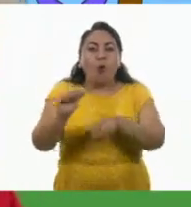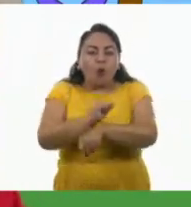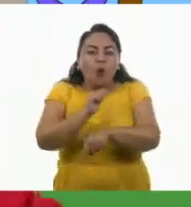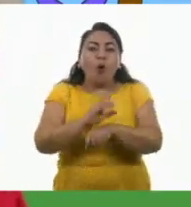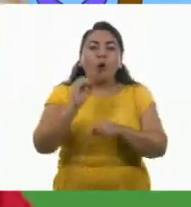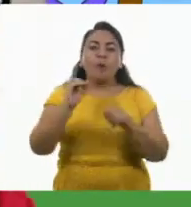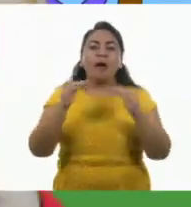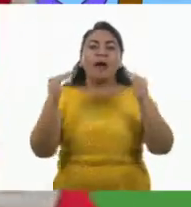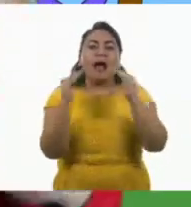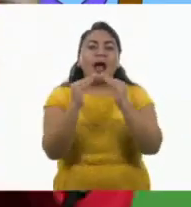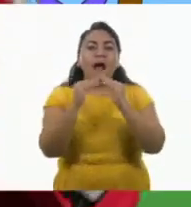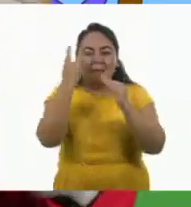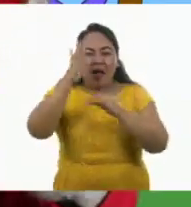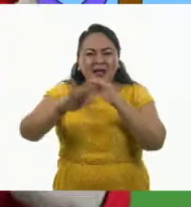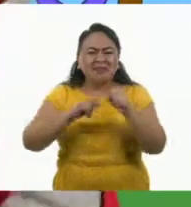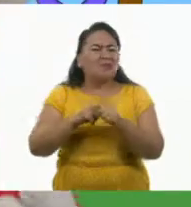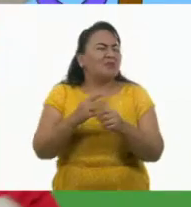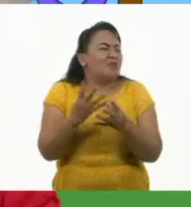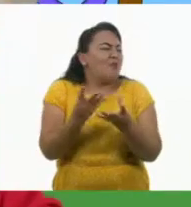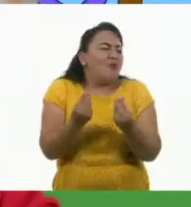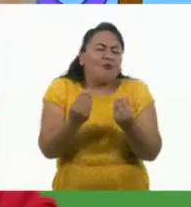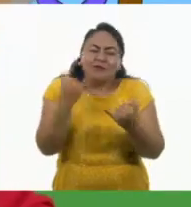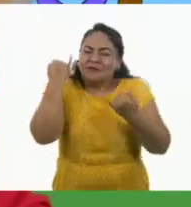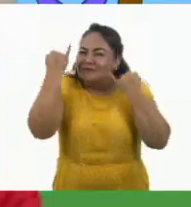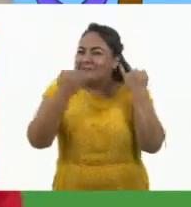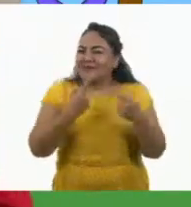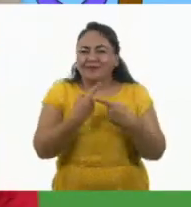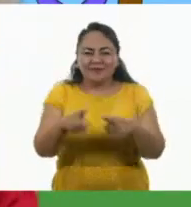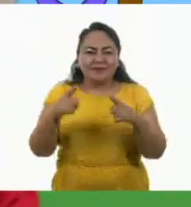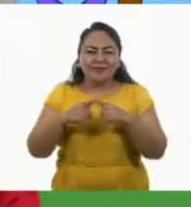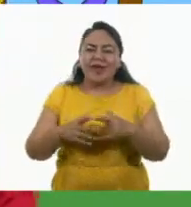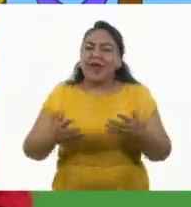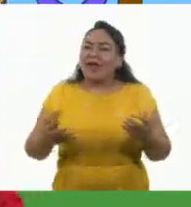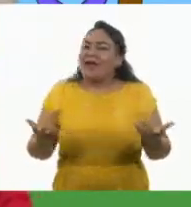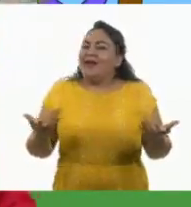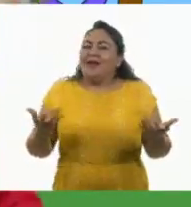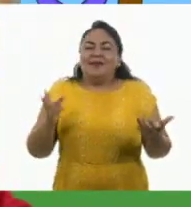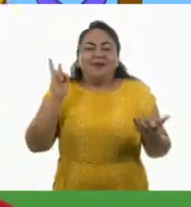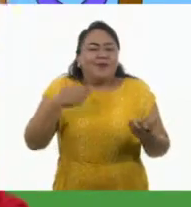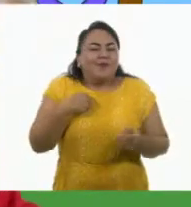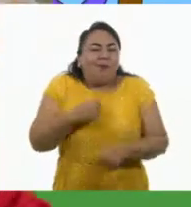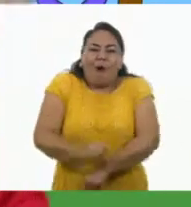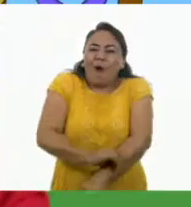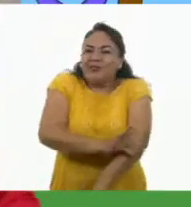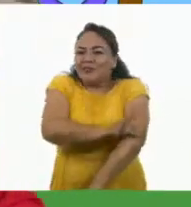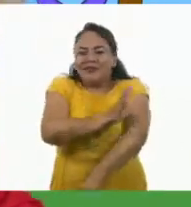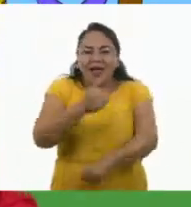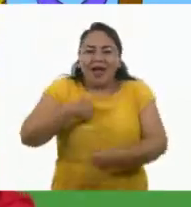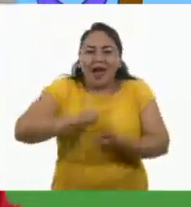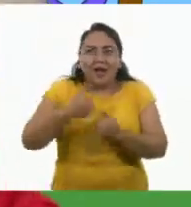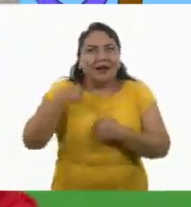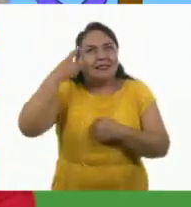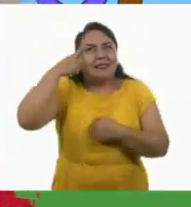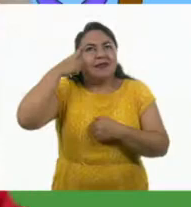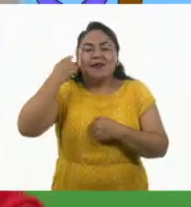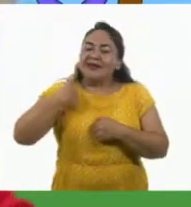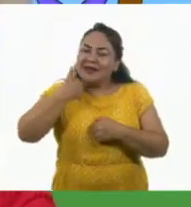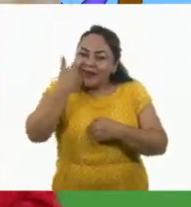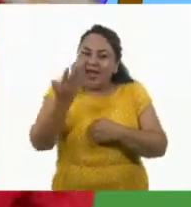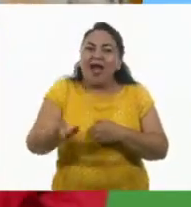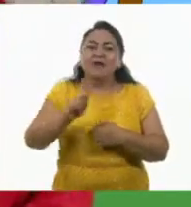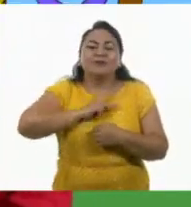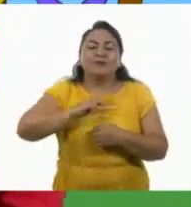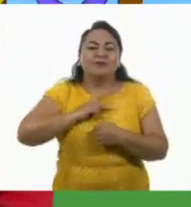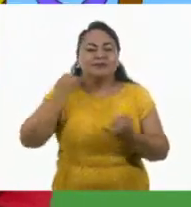sus animalitos y tantas cosas más. ¡Ay! Estoy tan emocionada que ya me dieron ganas de ir a construir